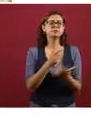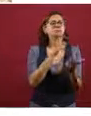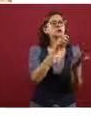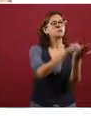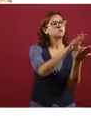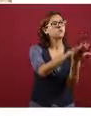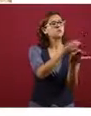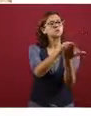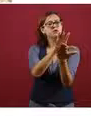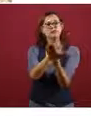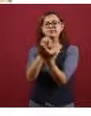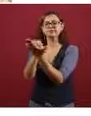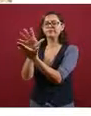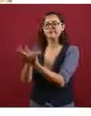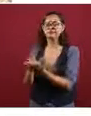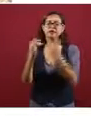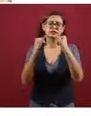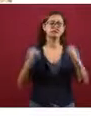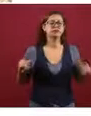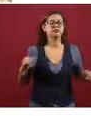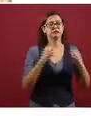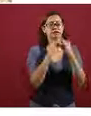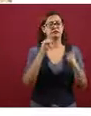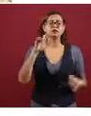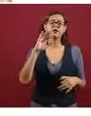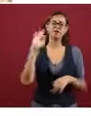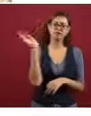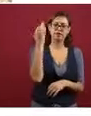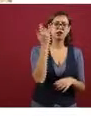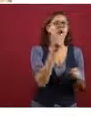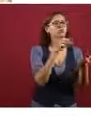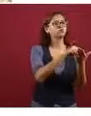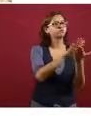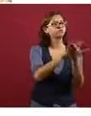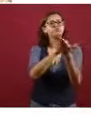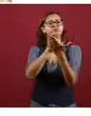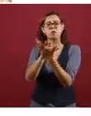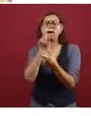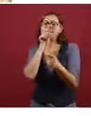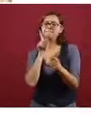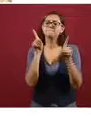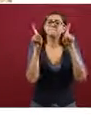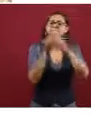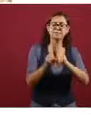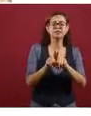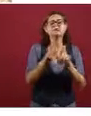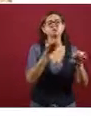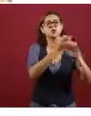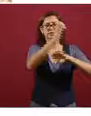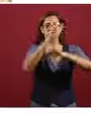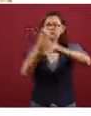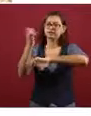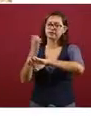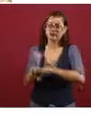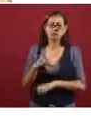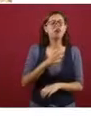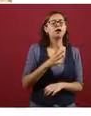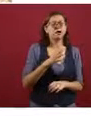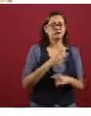diferentes dependencias de la Administración Federal. También se incluyeron los censos y las acciones de diferentes entidades federativas.